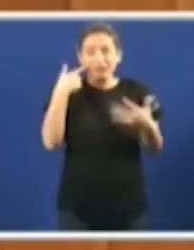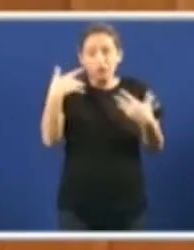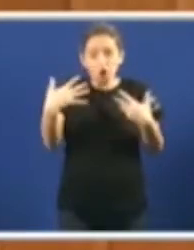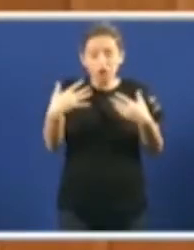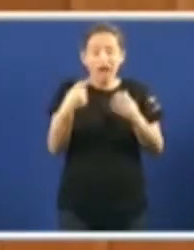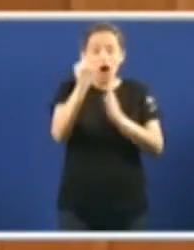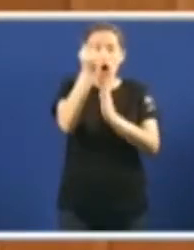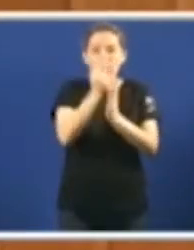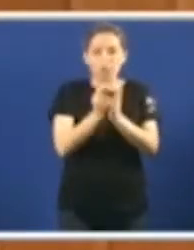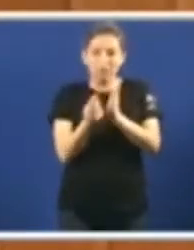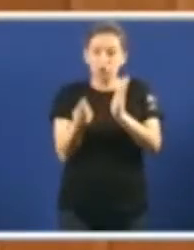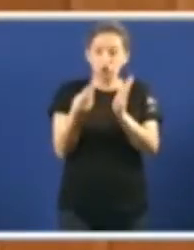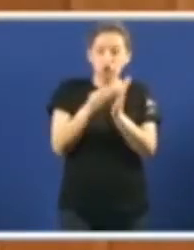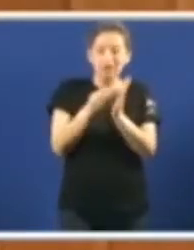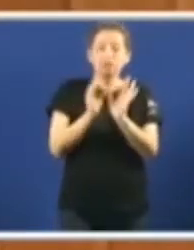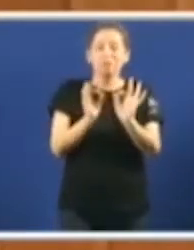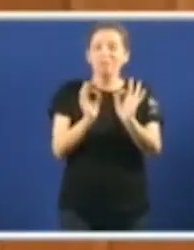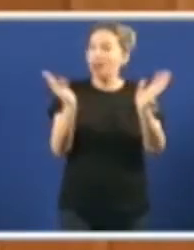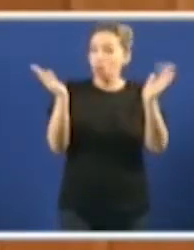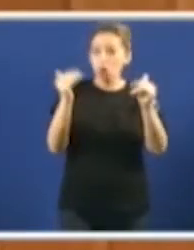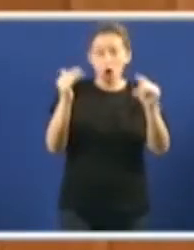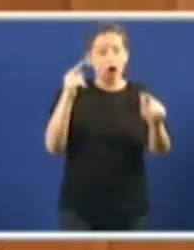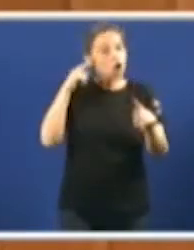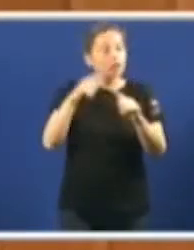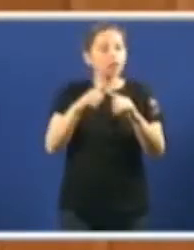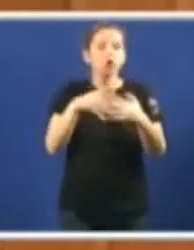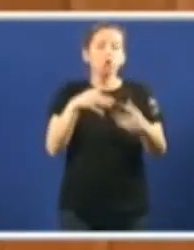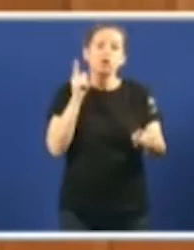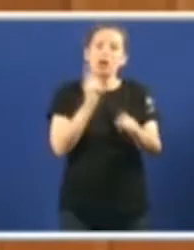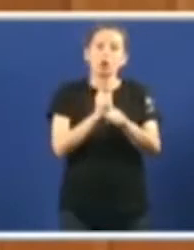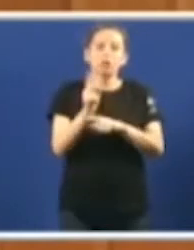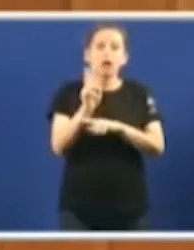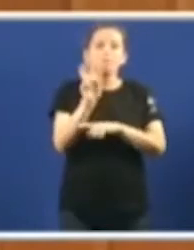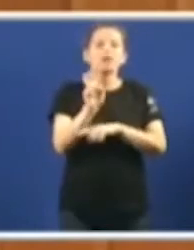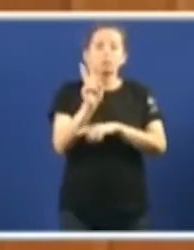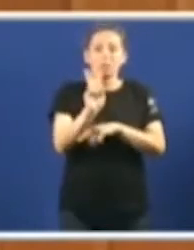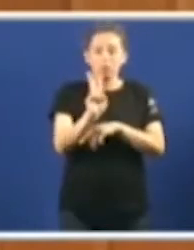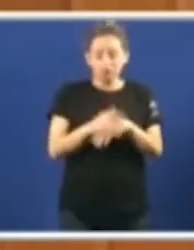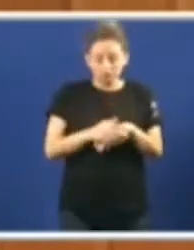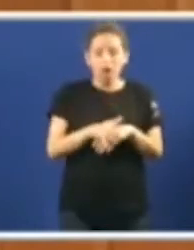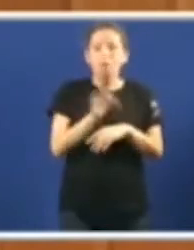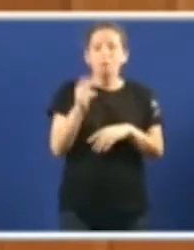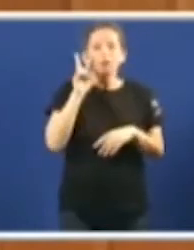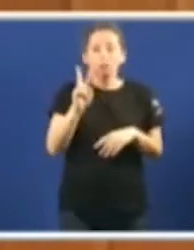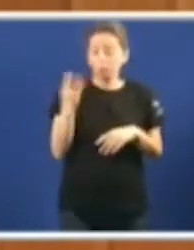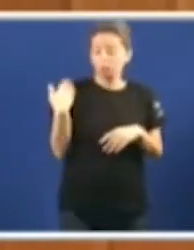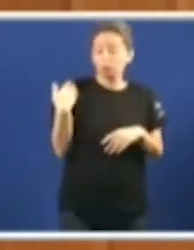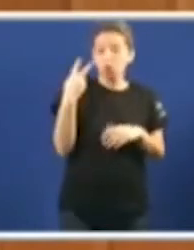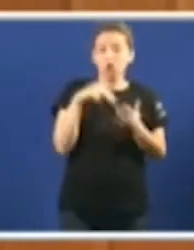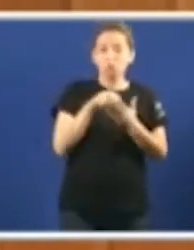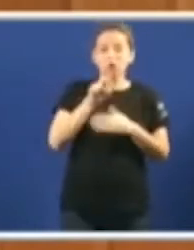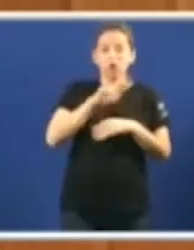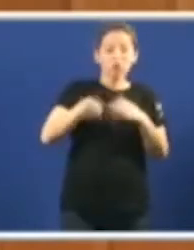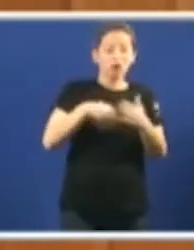orzamento específico para combater a vespa velutina. Non vemos que dende o 2012 intentanse só pôr en